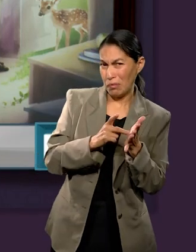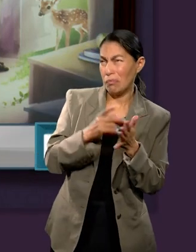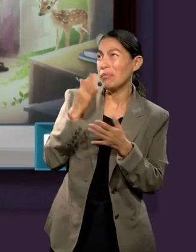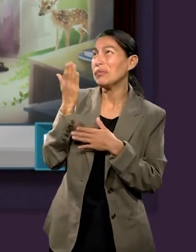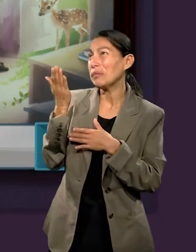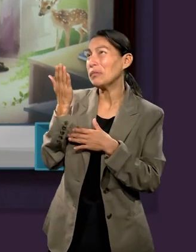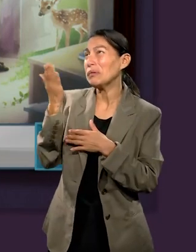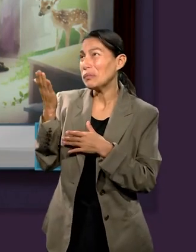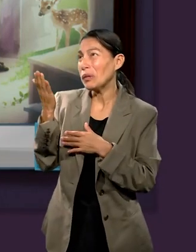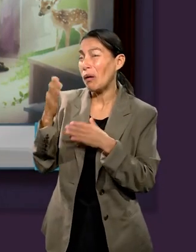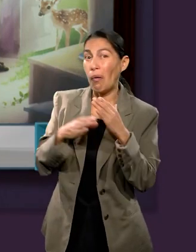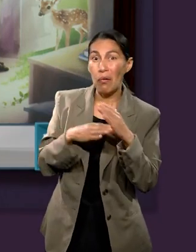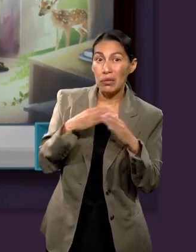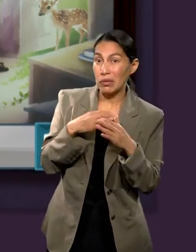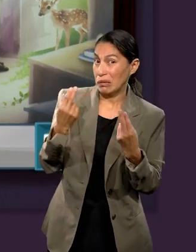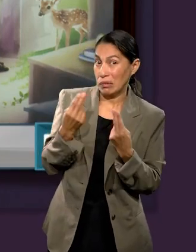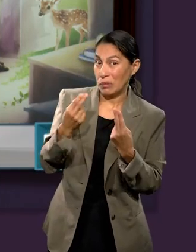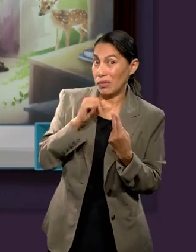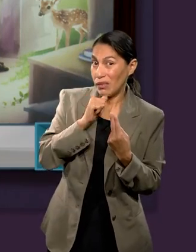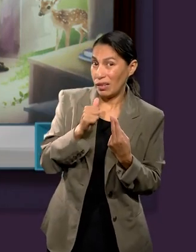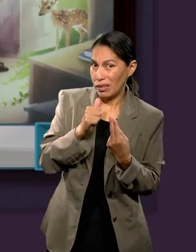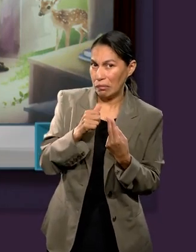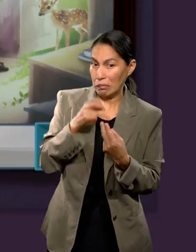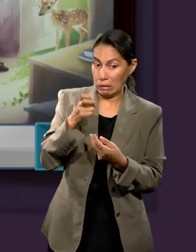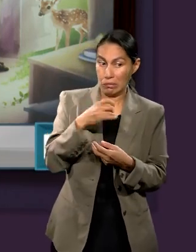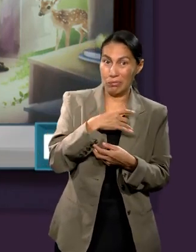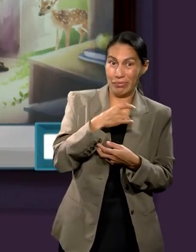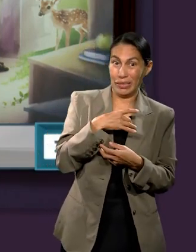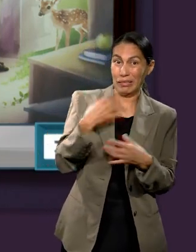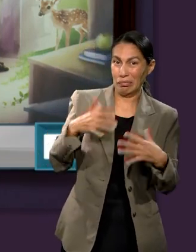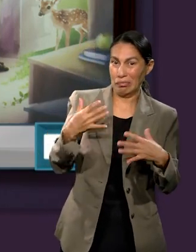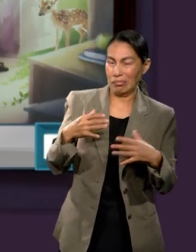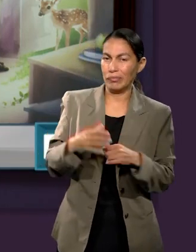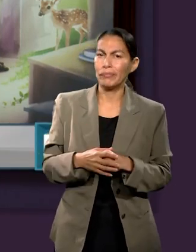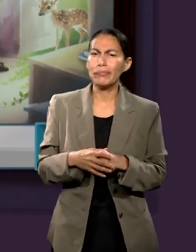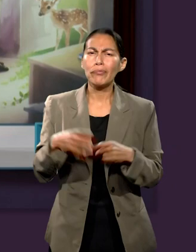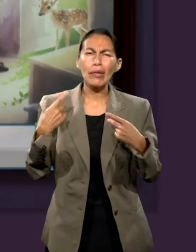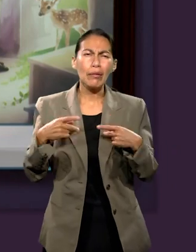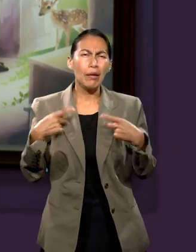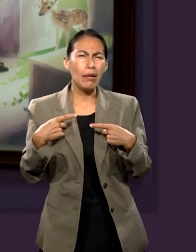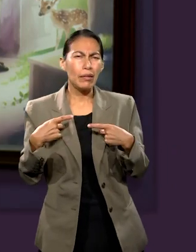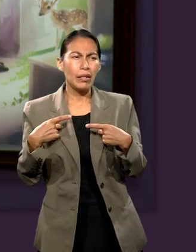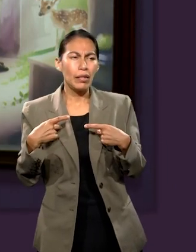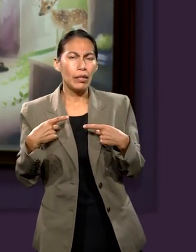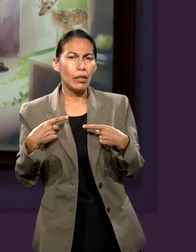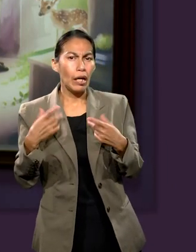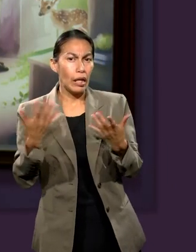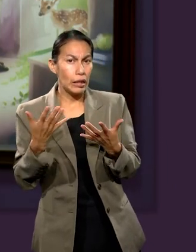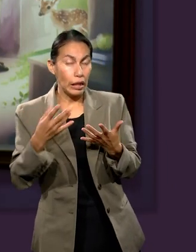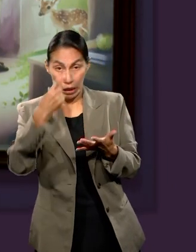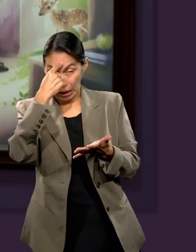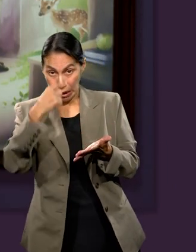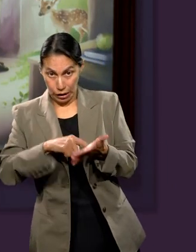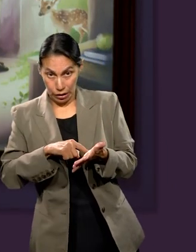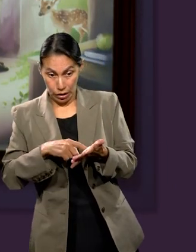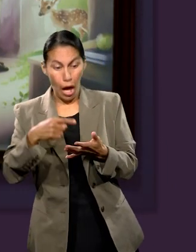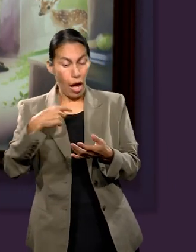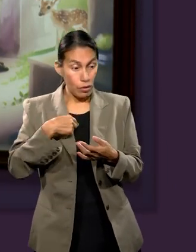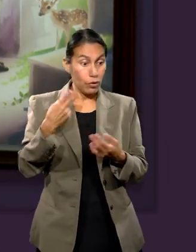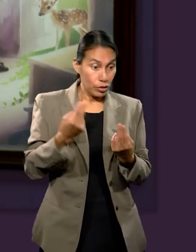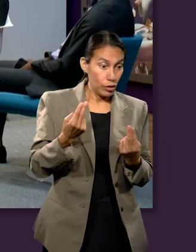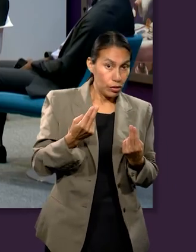cosas que no necesitamos y creo que ese es mi miedo también a veces la gente te hace creer que